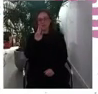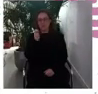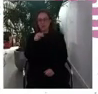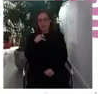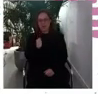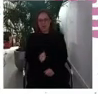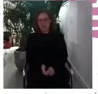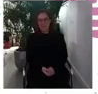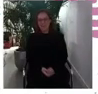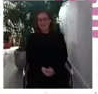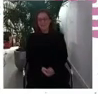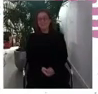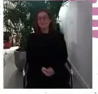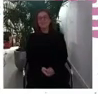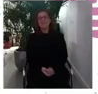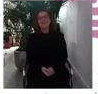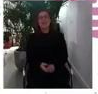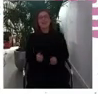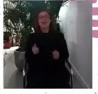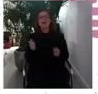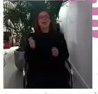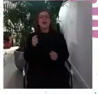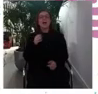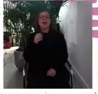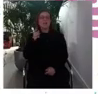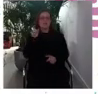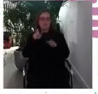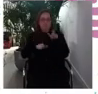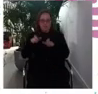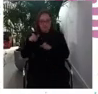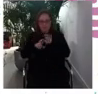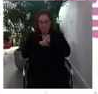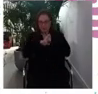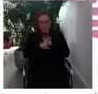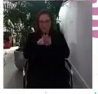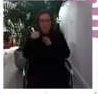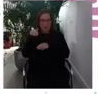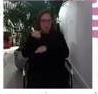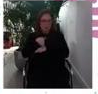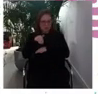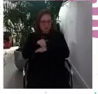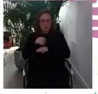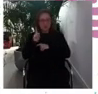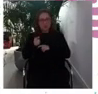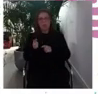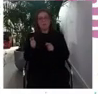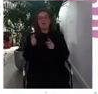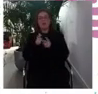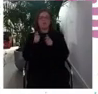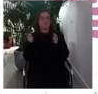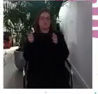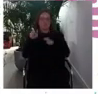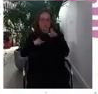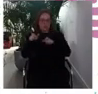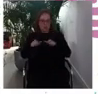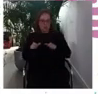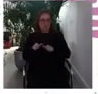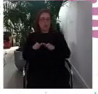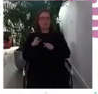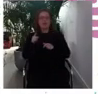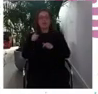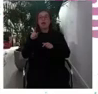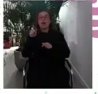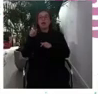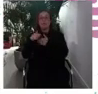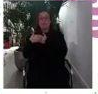Pisano, concejalas y concejales municipales, concejalas y concejales vecinales, vecinas y